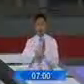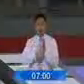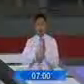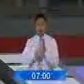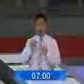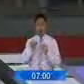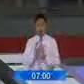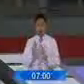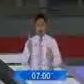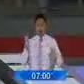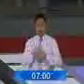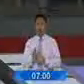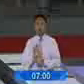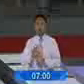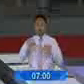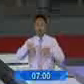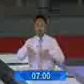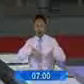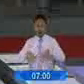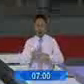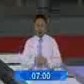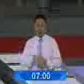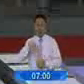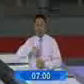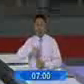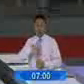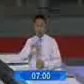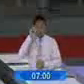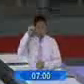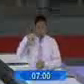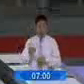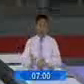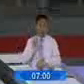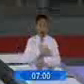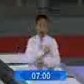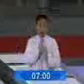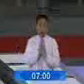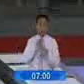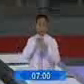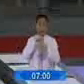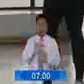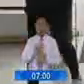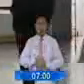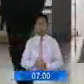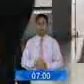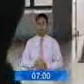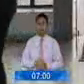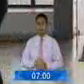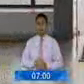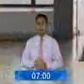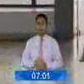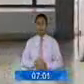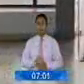posibles aglomeraciones, sobre todo en el trámite, pues lo tiene que hacer, no olvide, previa cita. Veamos. Antes